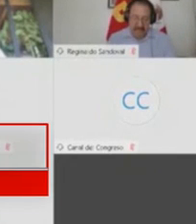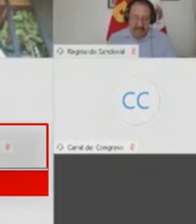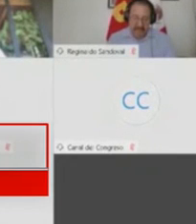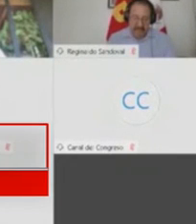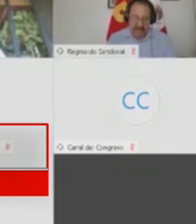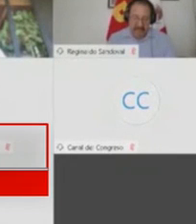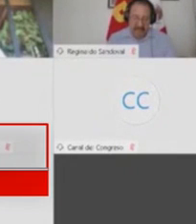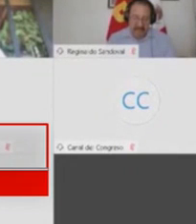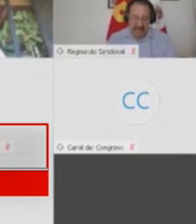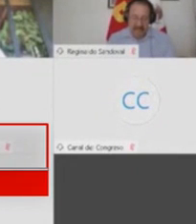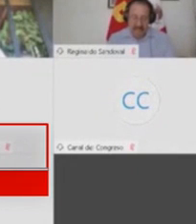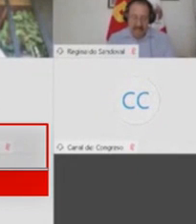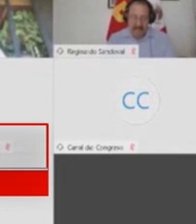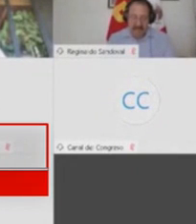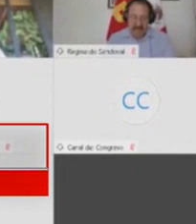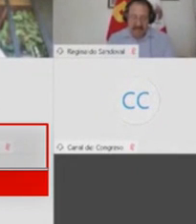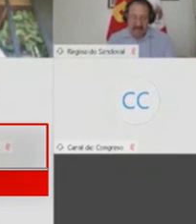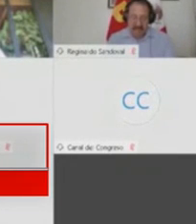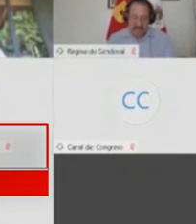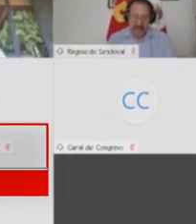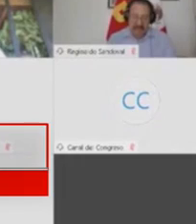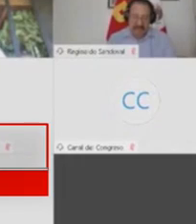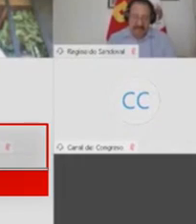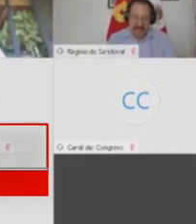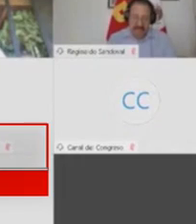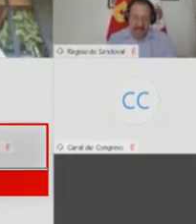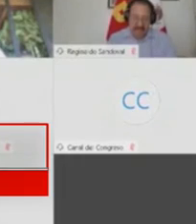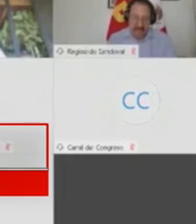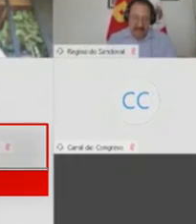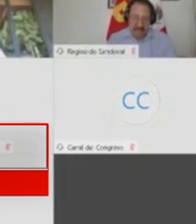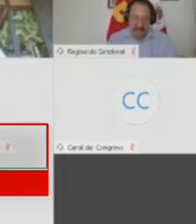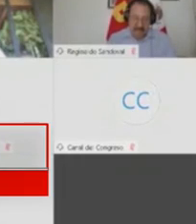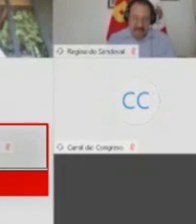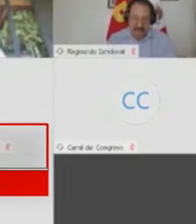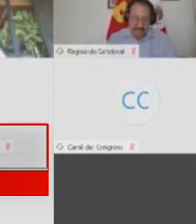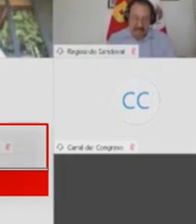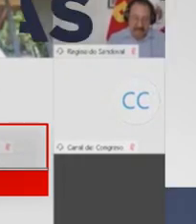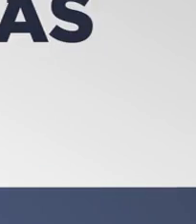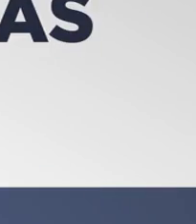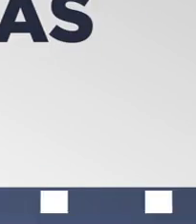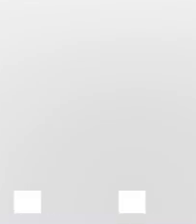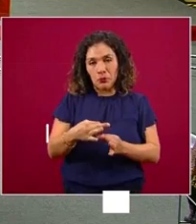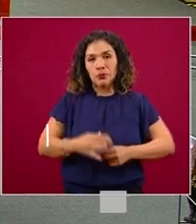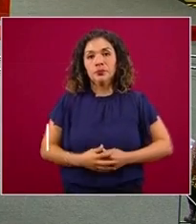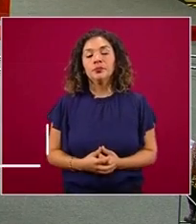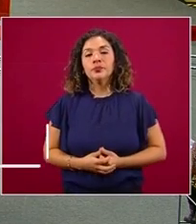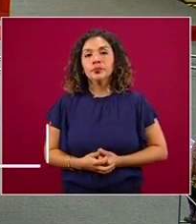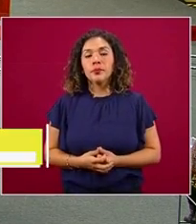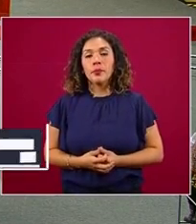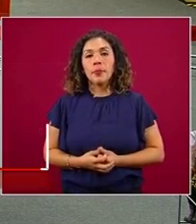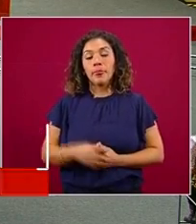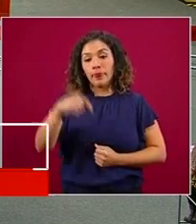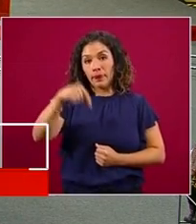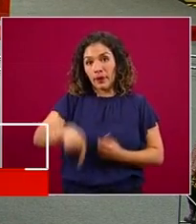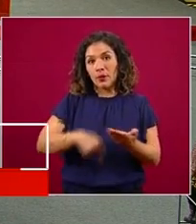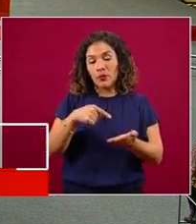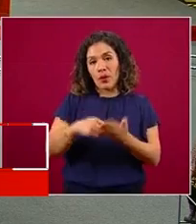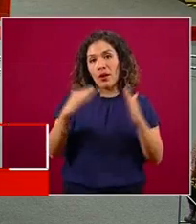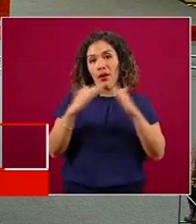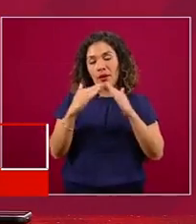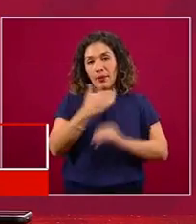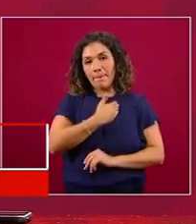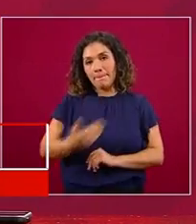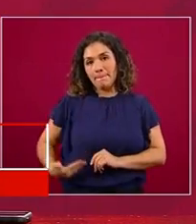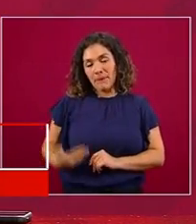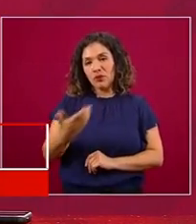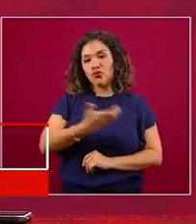una sesión en la que se realizaría el jueves la selección por insaculación, es decir, por sorteo. La Secretaría de Salud Federal informó